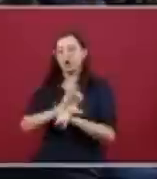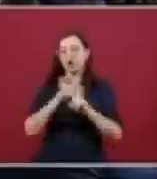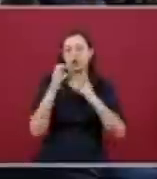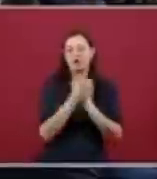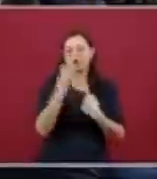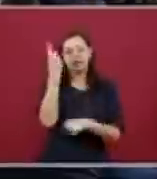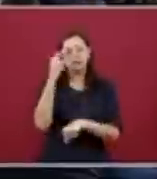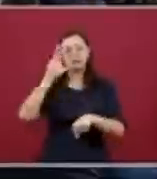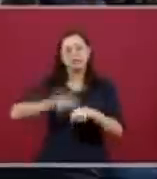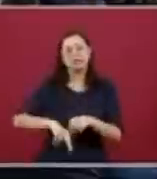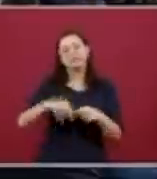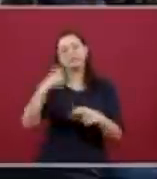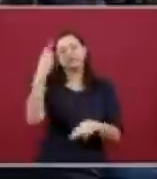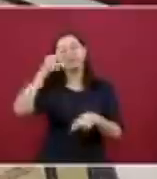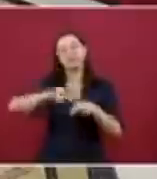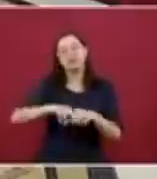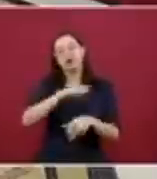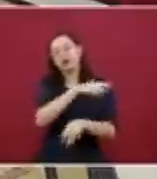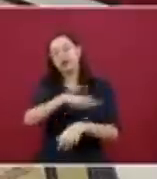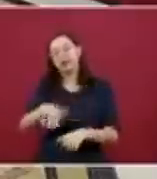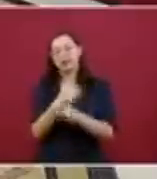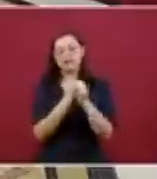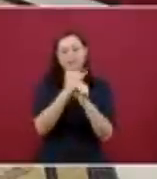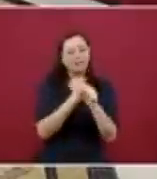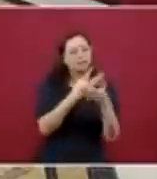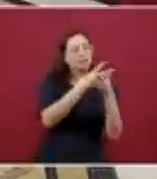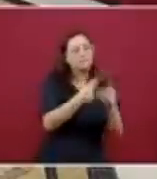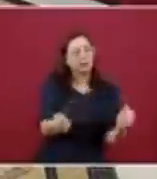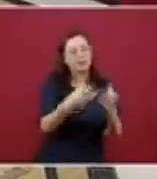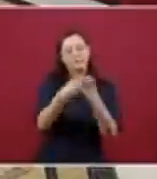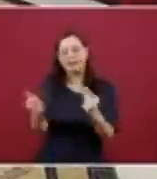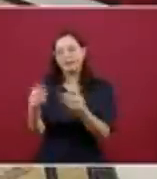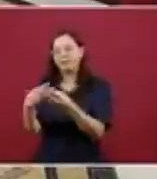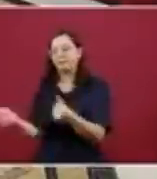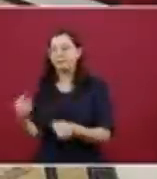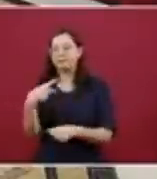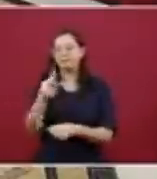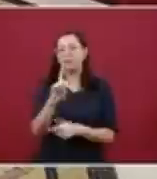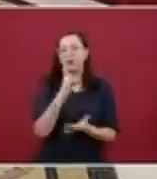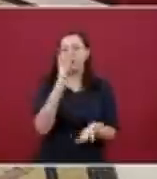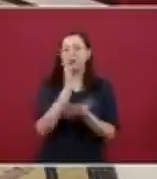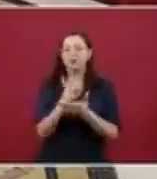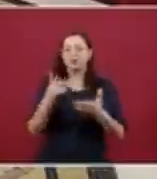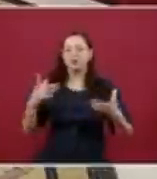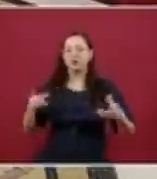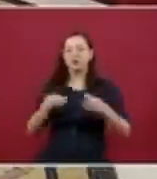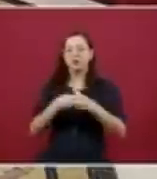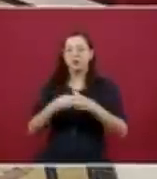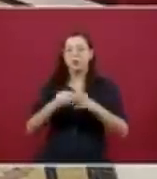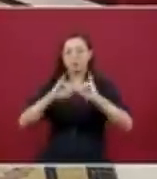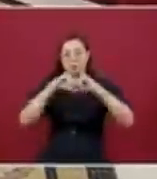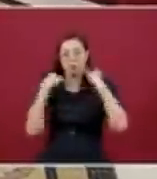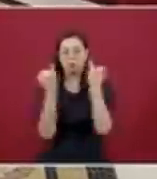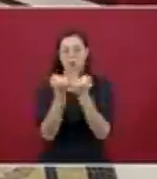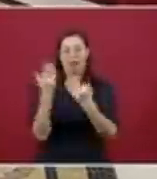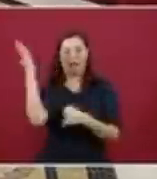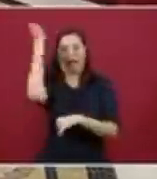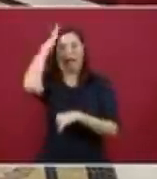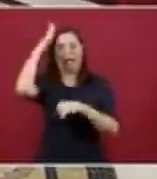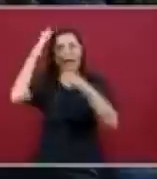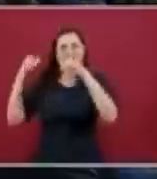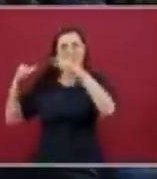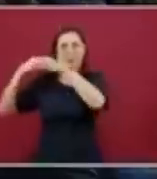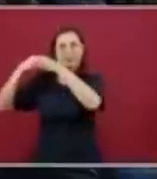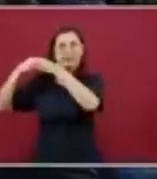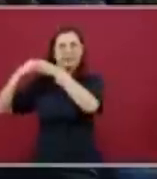Dirección General de Investigaciones e Innovación, pero conservaron la Junta de Gobierno, o sea, los de arriba se quedaron. Sí, con los sueldos, ese es el problema,